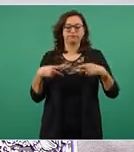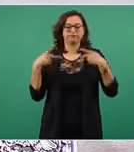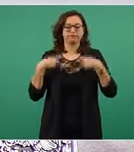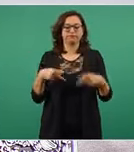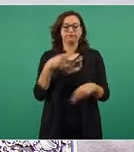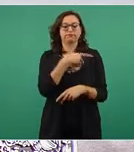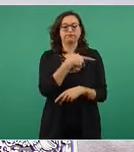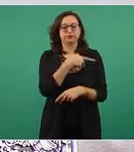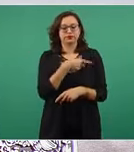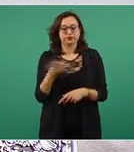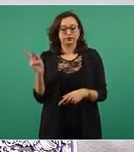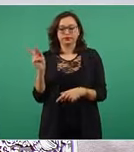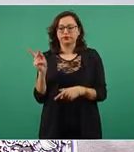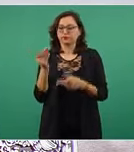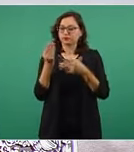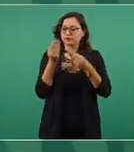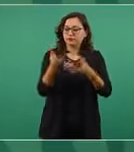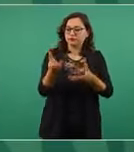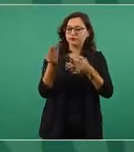pobres,